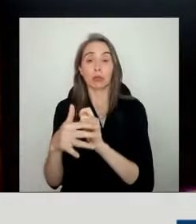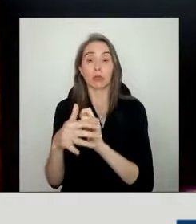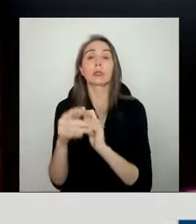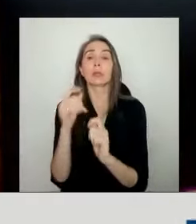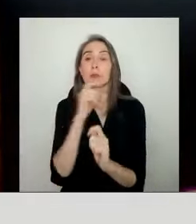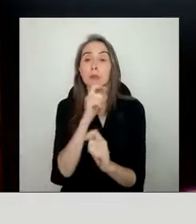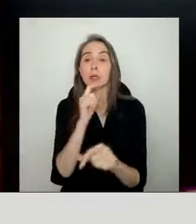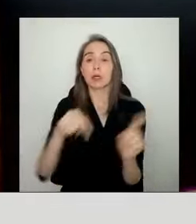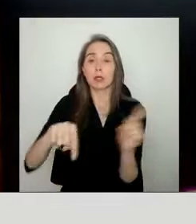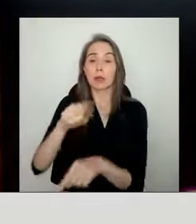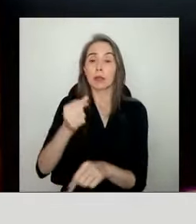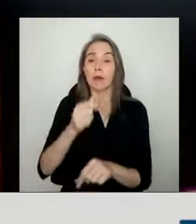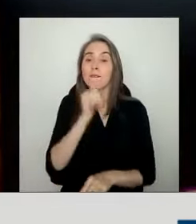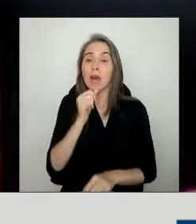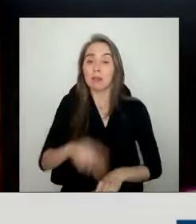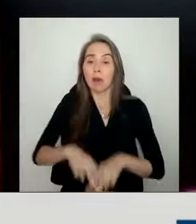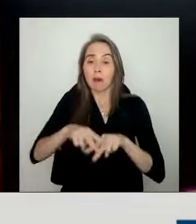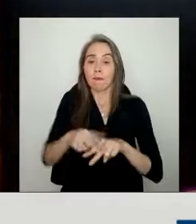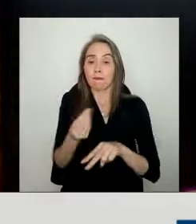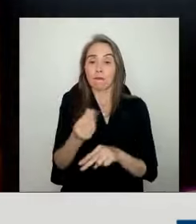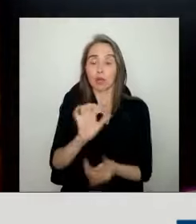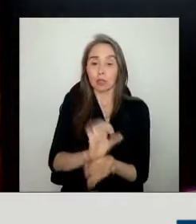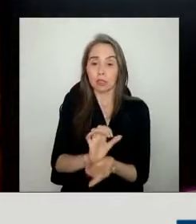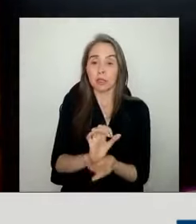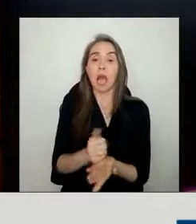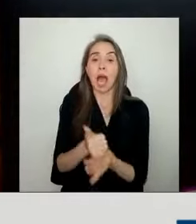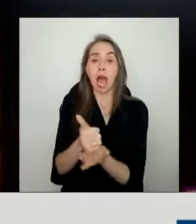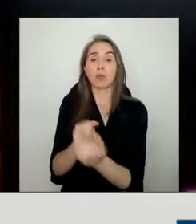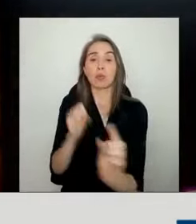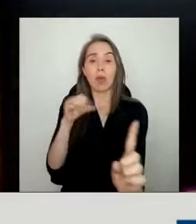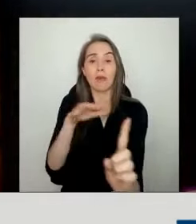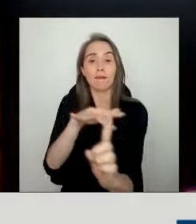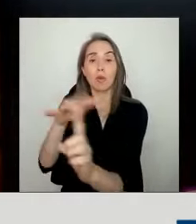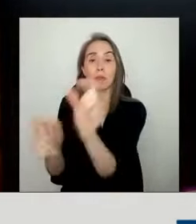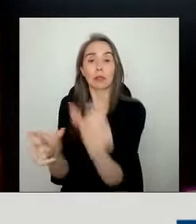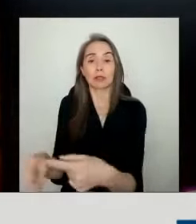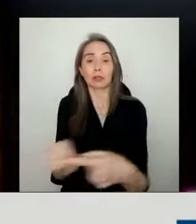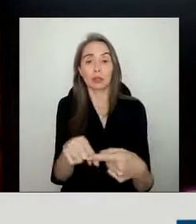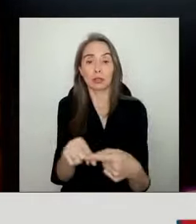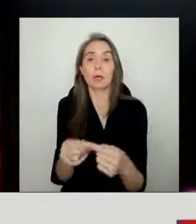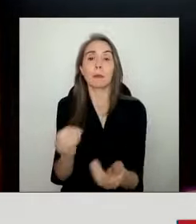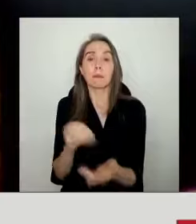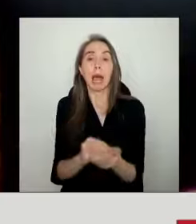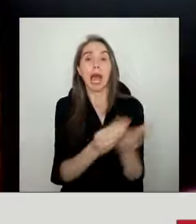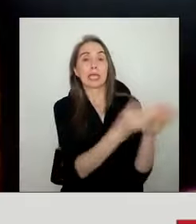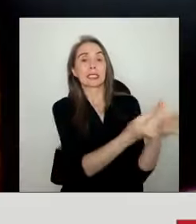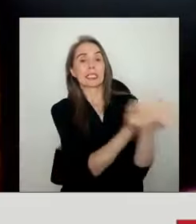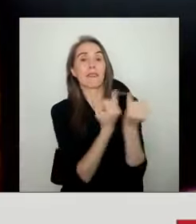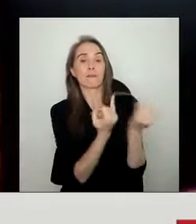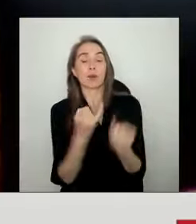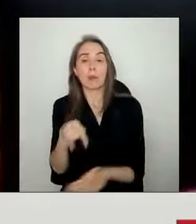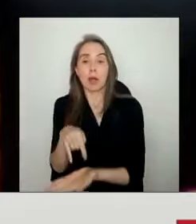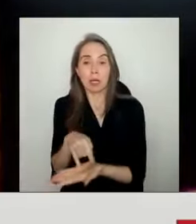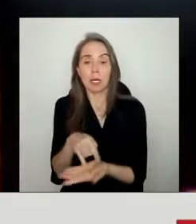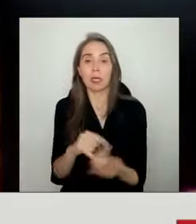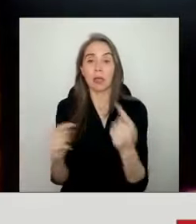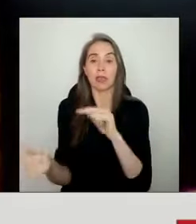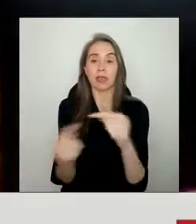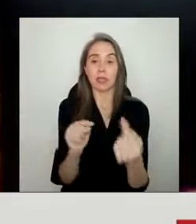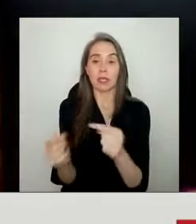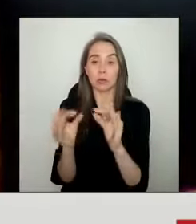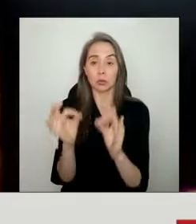fiscal mejorar el impacto en la política social le otorga además insumos al congreso para las distintas discusiones que en él se